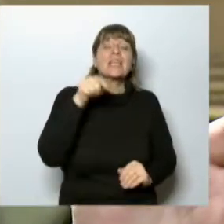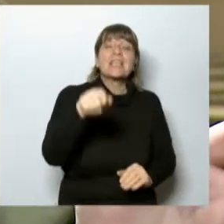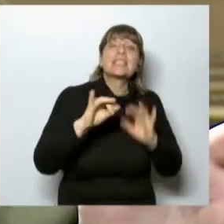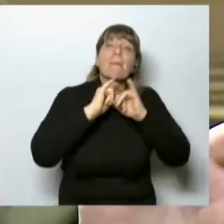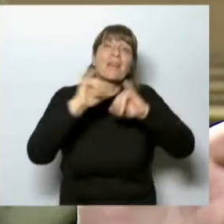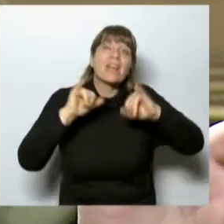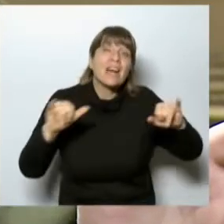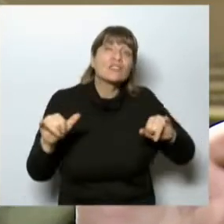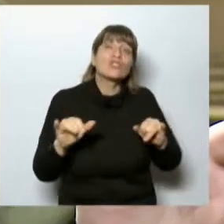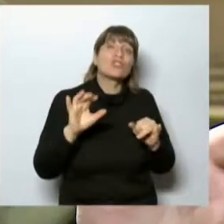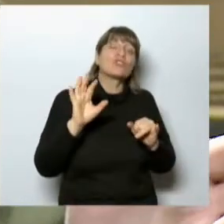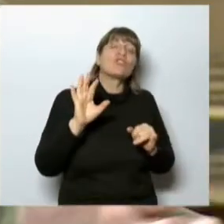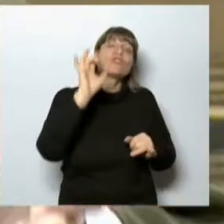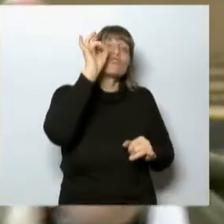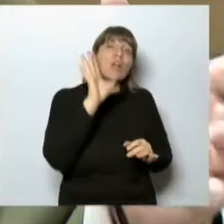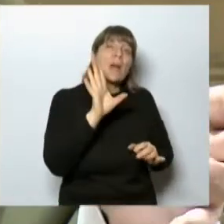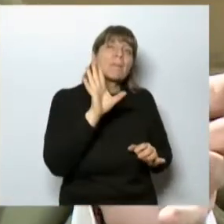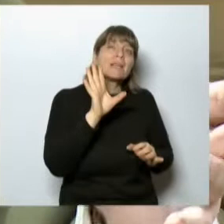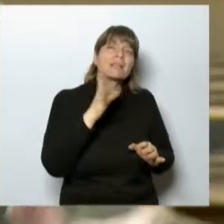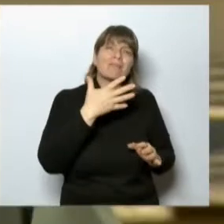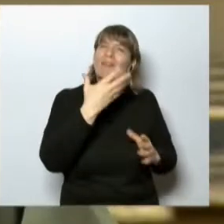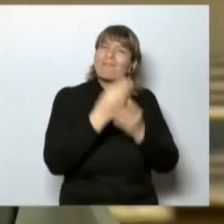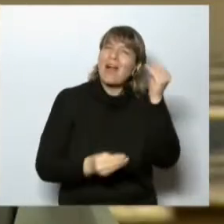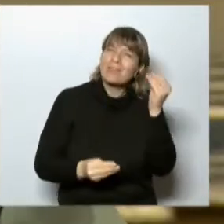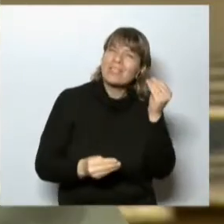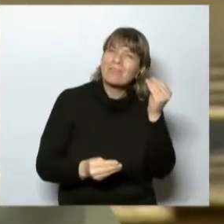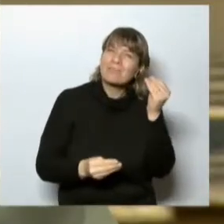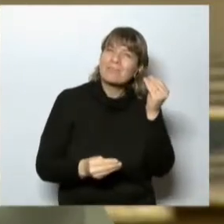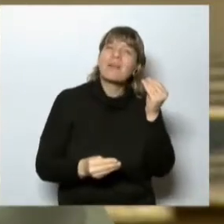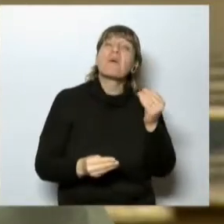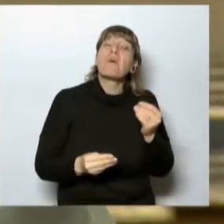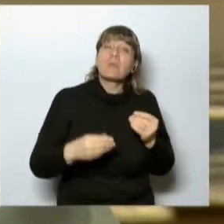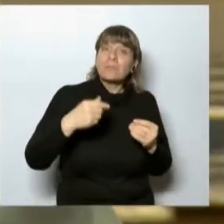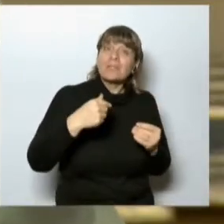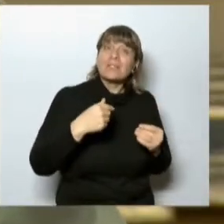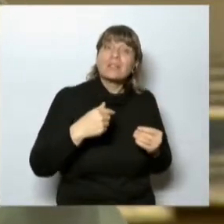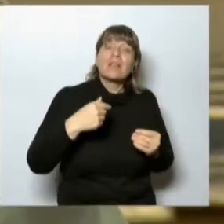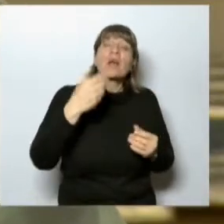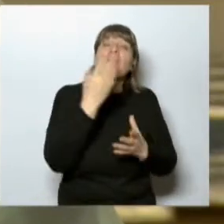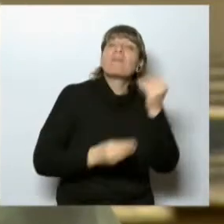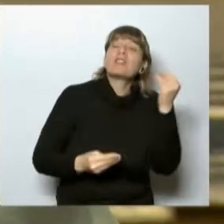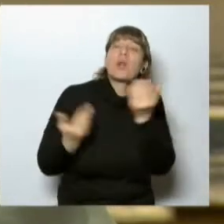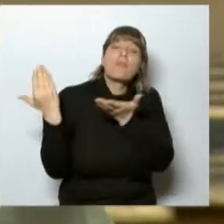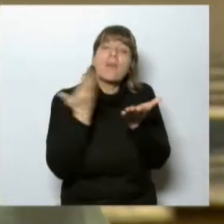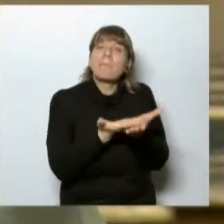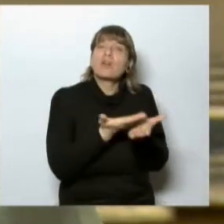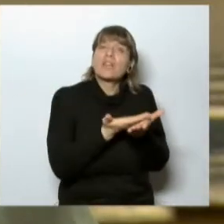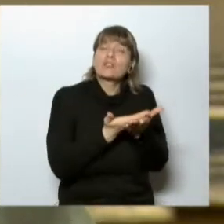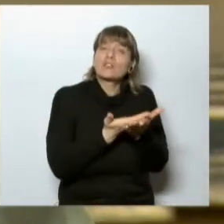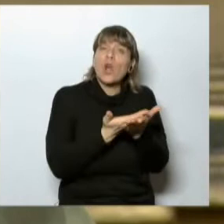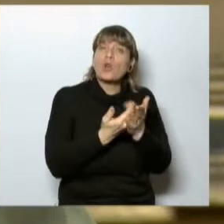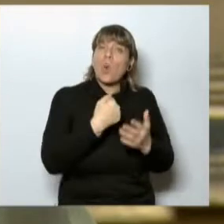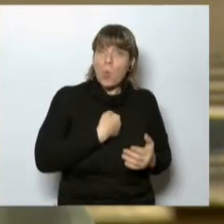predicación humana según la propia conveniencia los lleva al error. Al error que es la demostración de que cuando